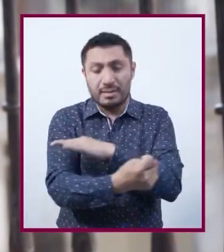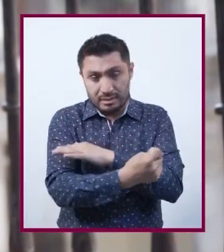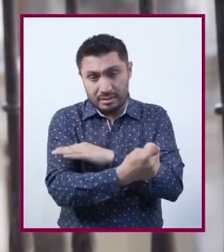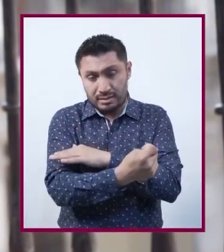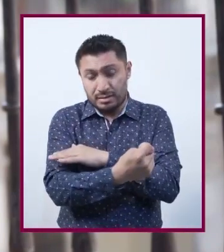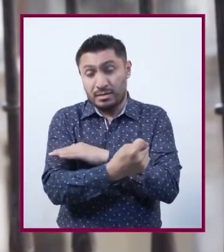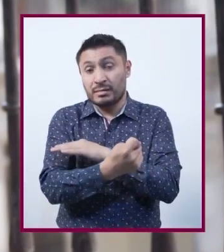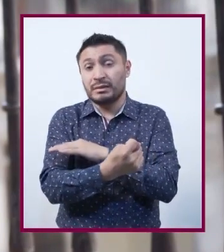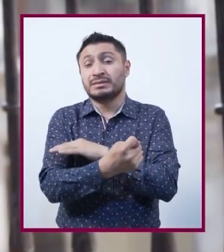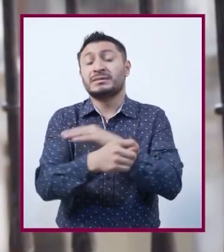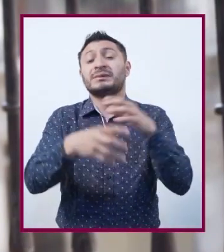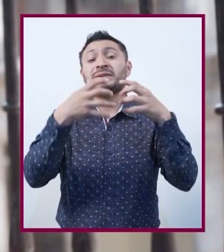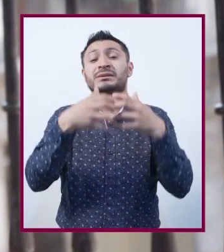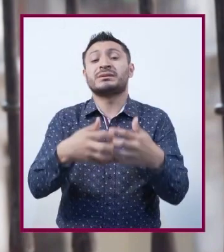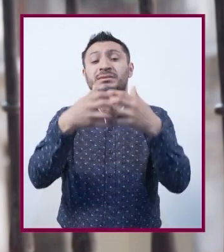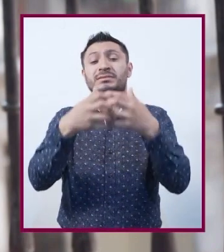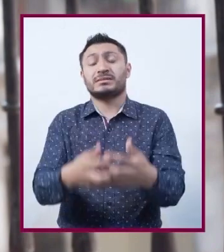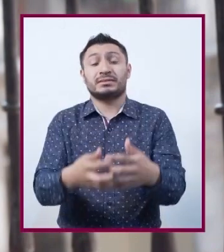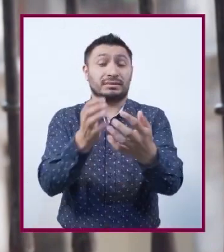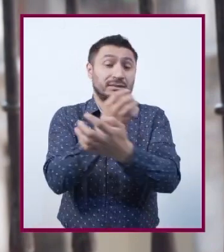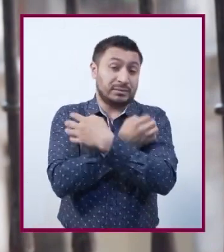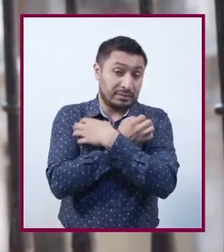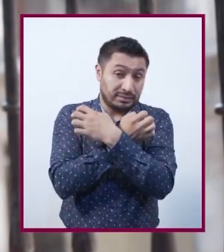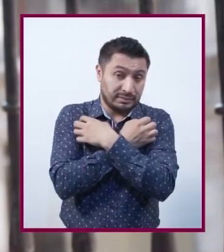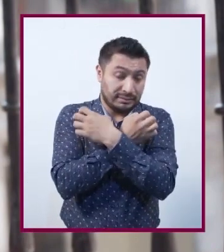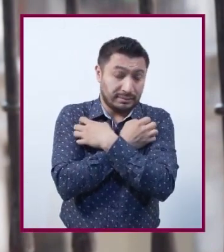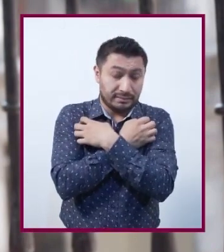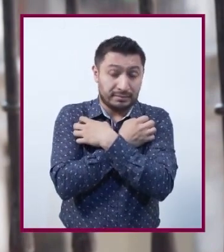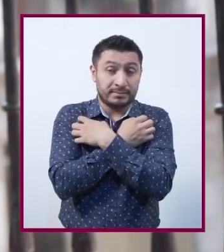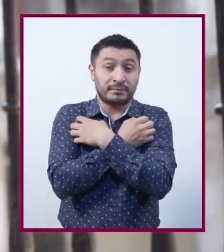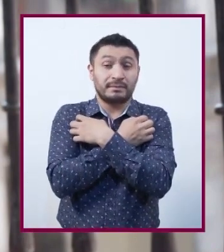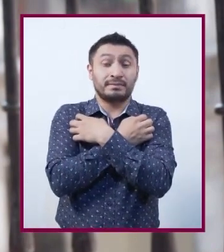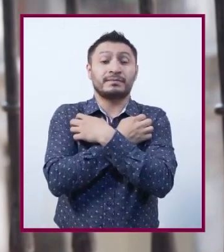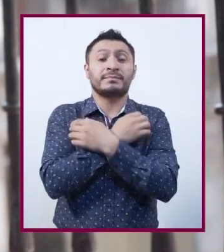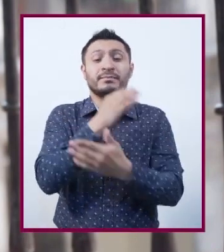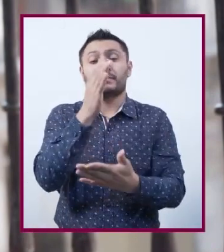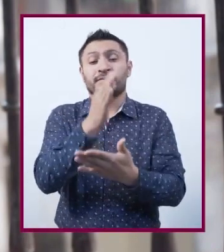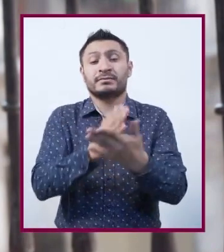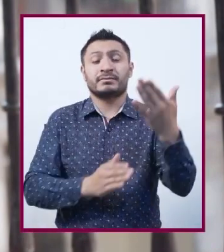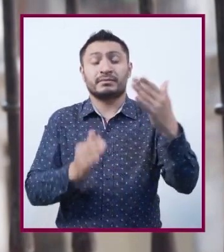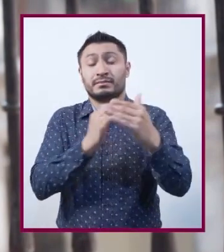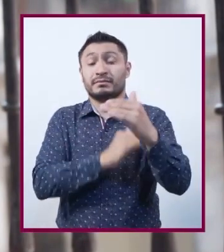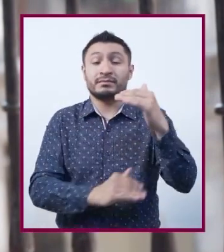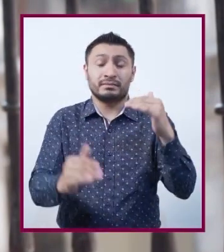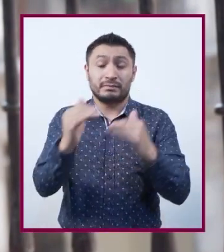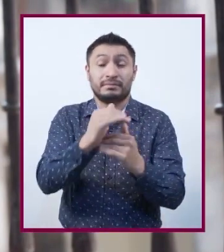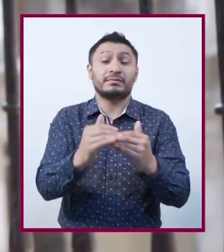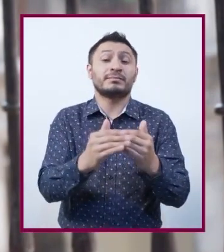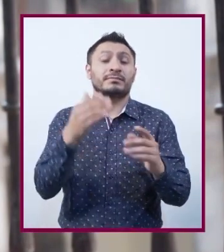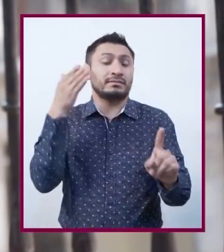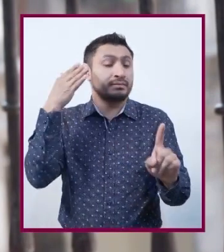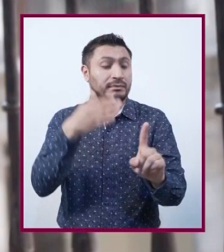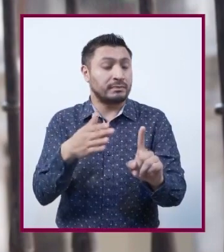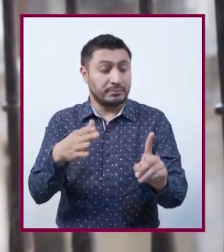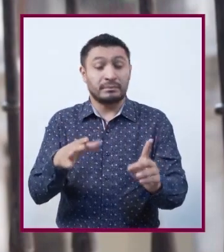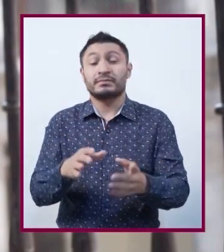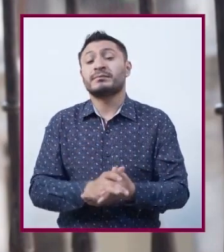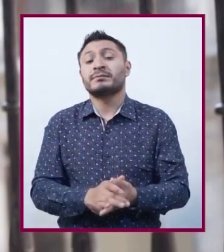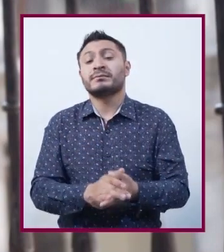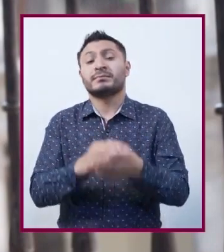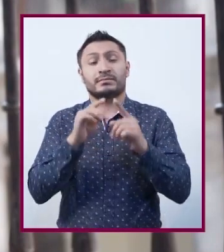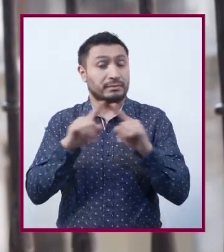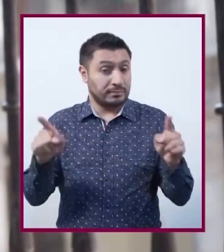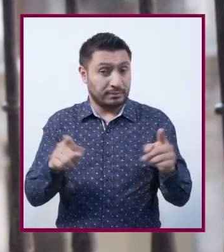la educación tecnológica en un sistema de educación en media superior que se